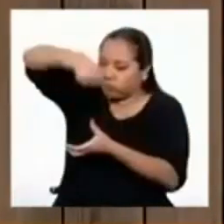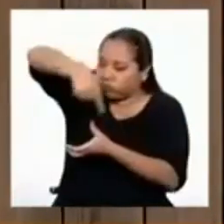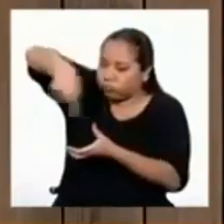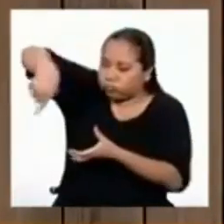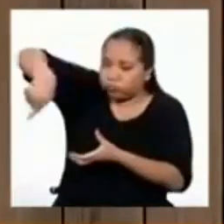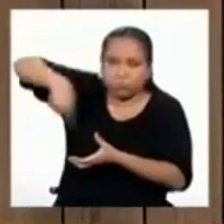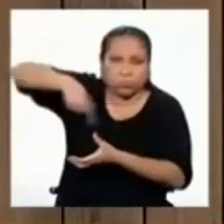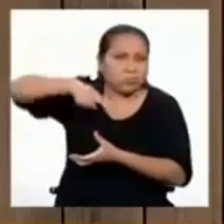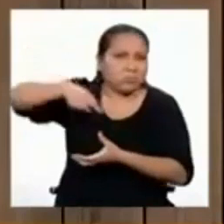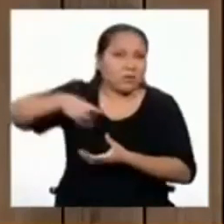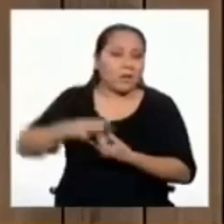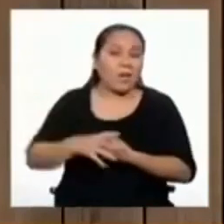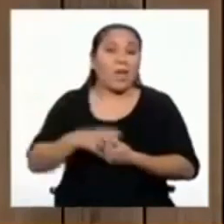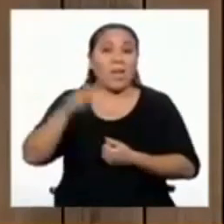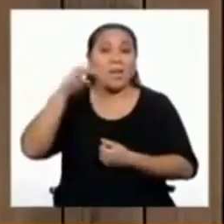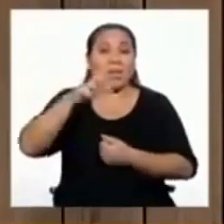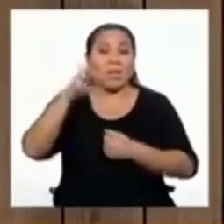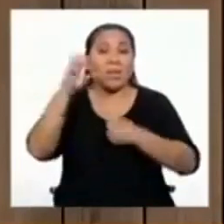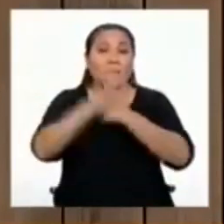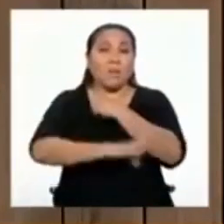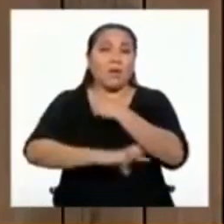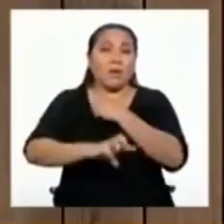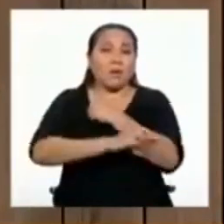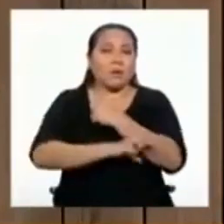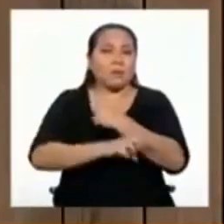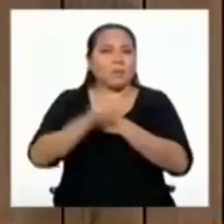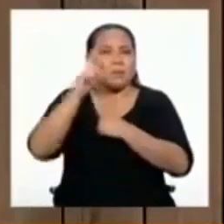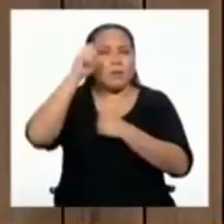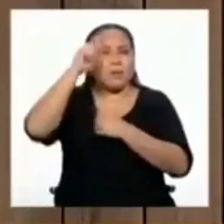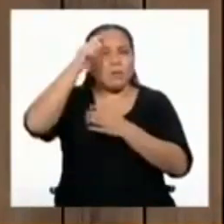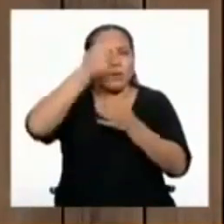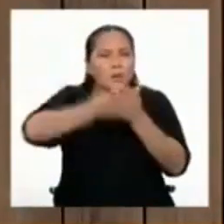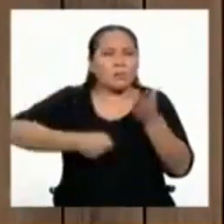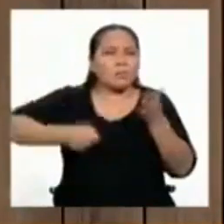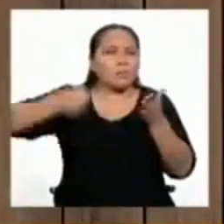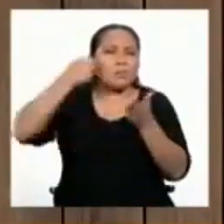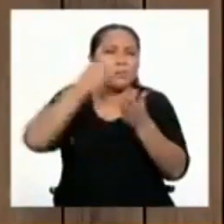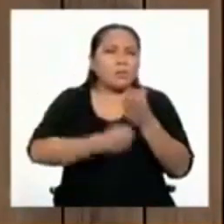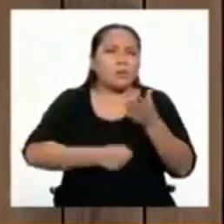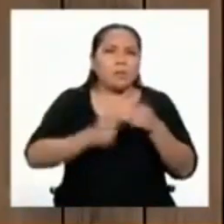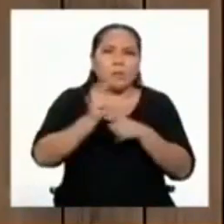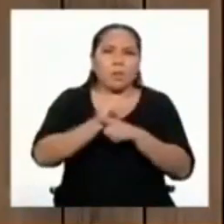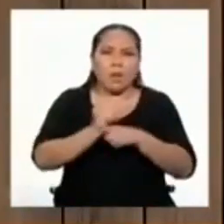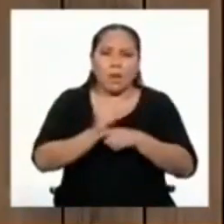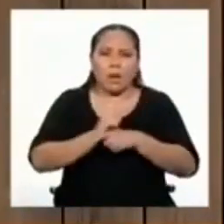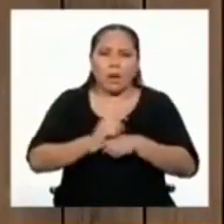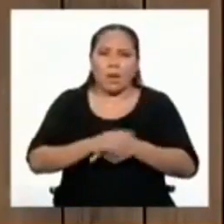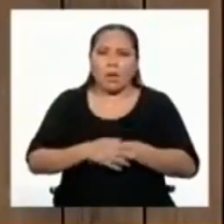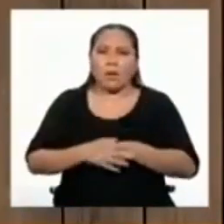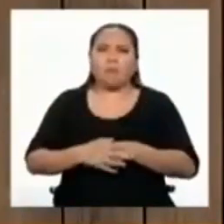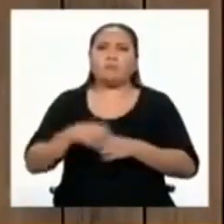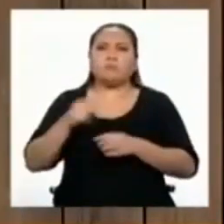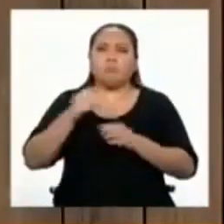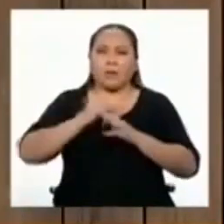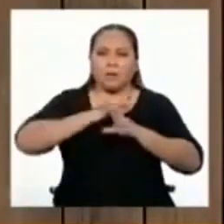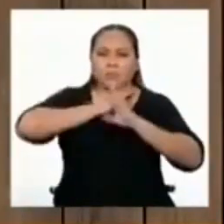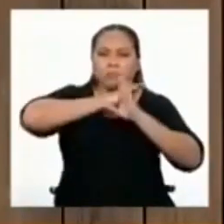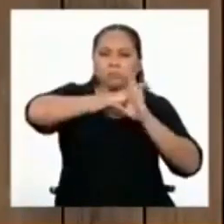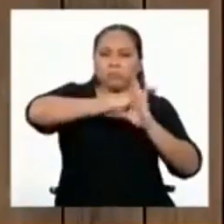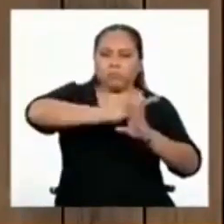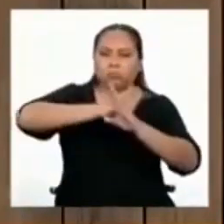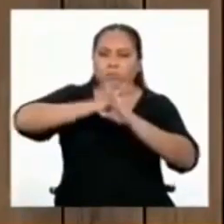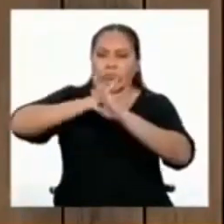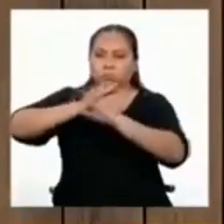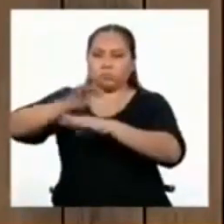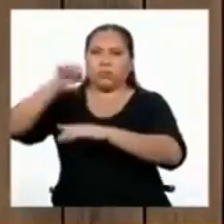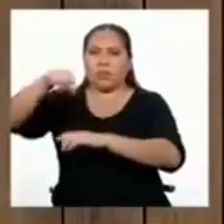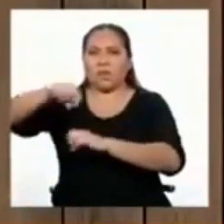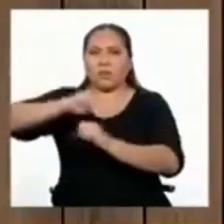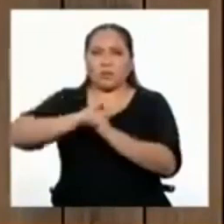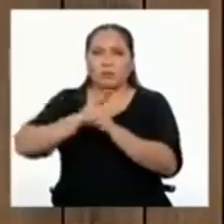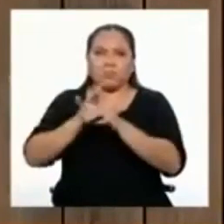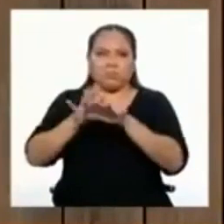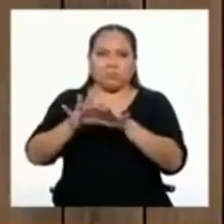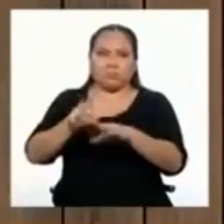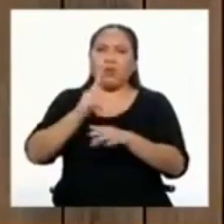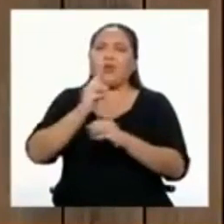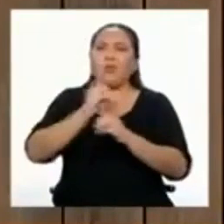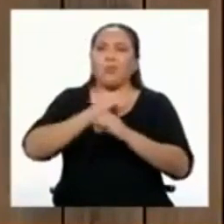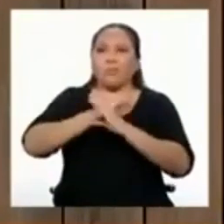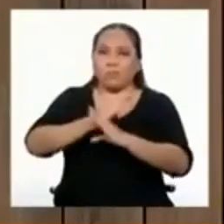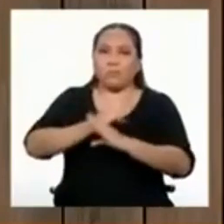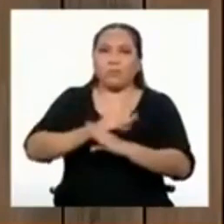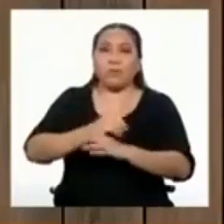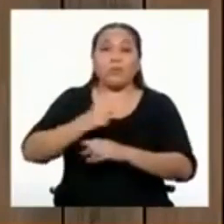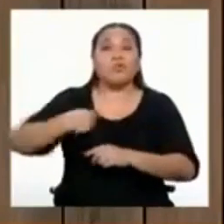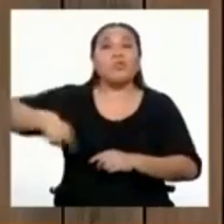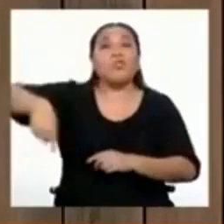nuestro país tiene una tarea ardua, día a día, para hacerle frente a esta pandemia, debemos cumplir con las